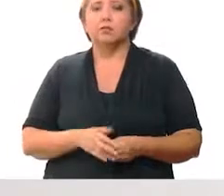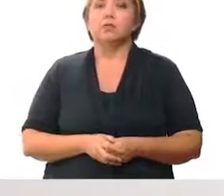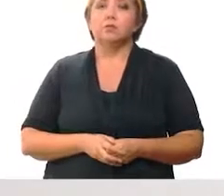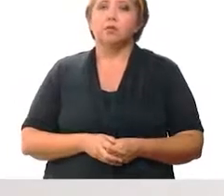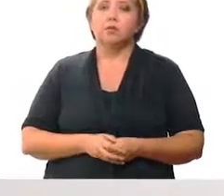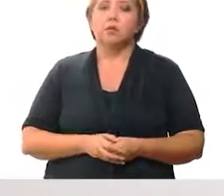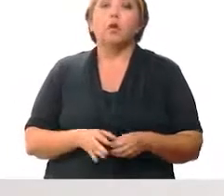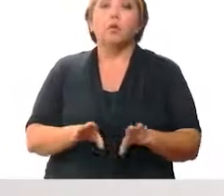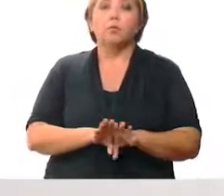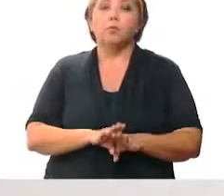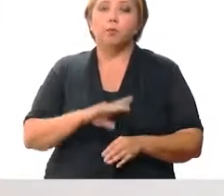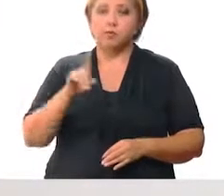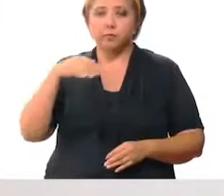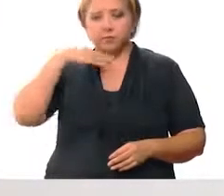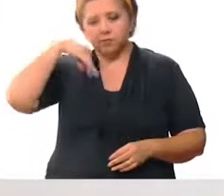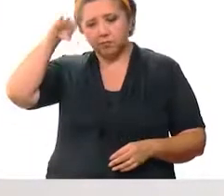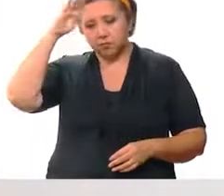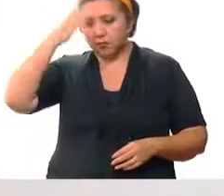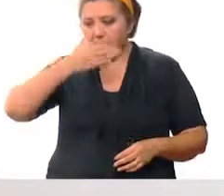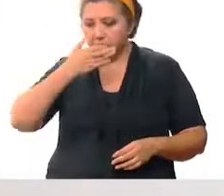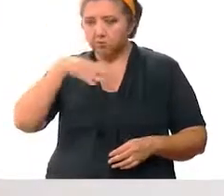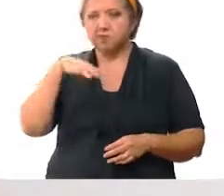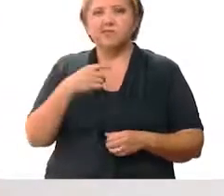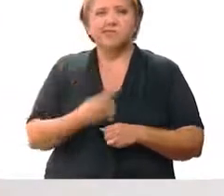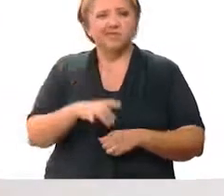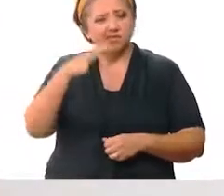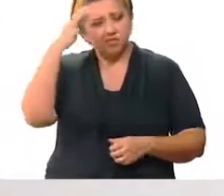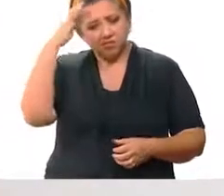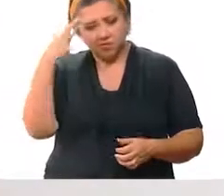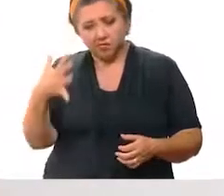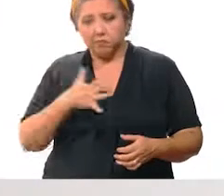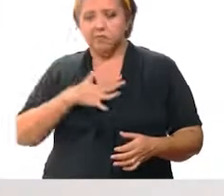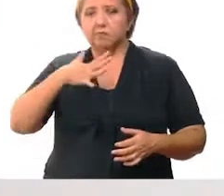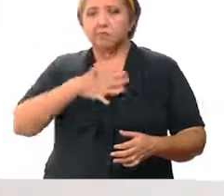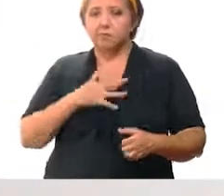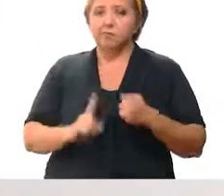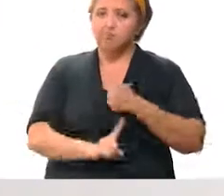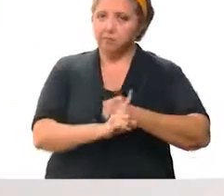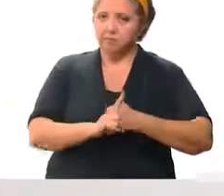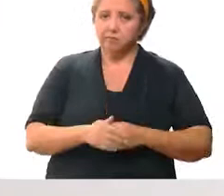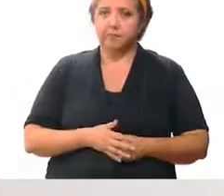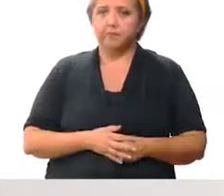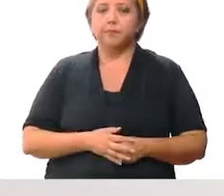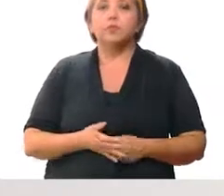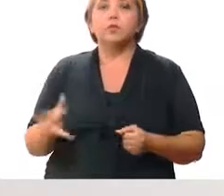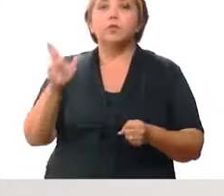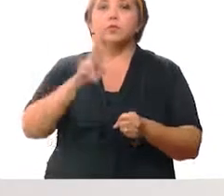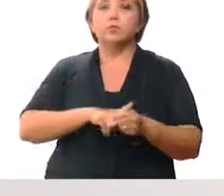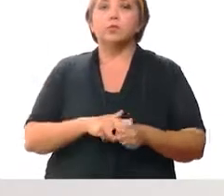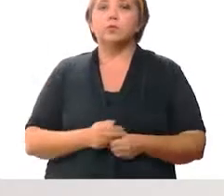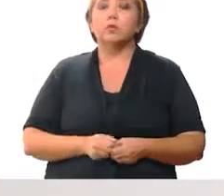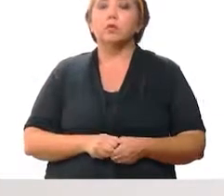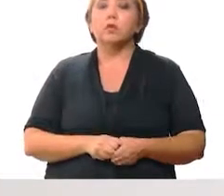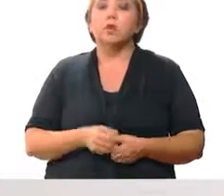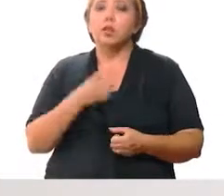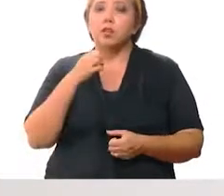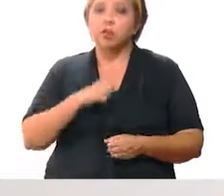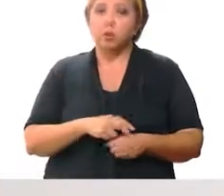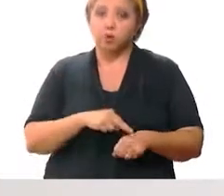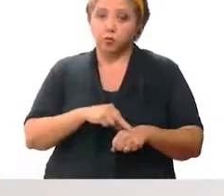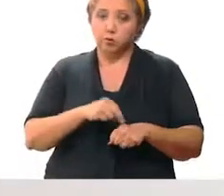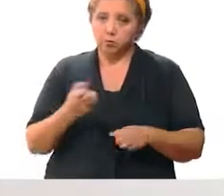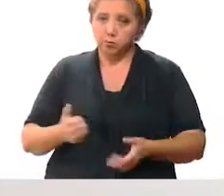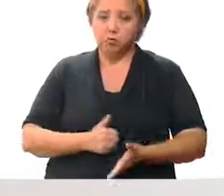síntomas de contagio, como fiebre, tos, dolor de cabeza, falta de oxigenación. En el hospital, un equipo de